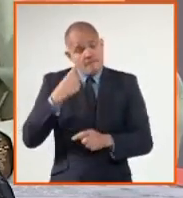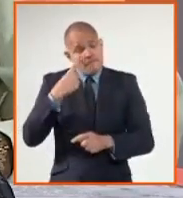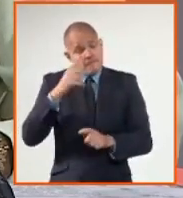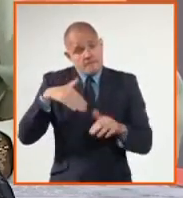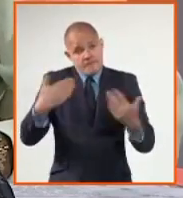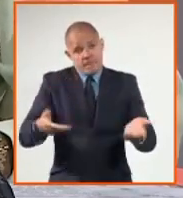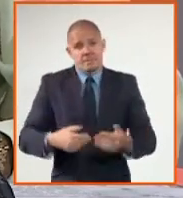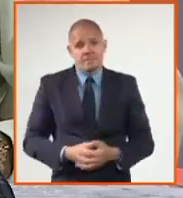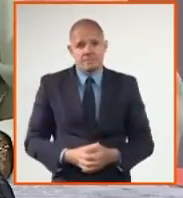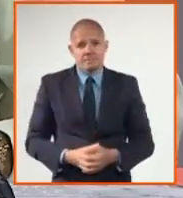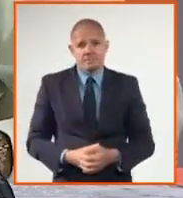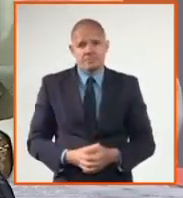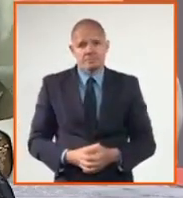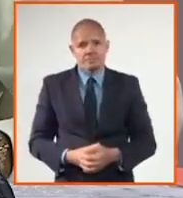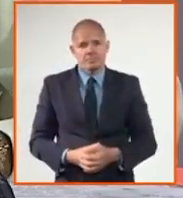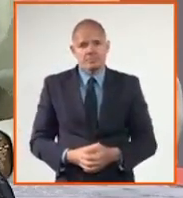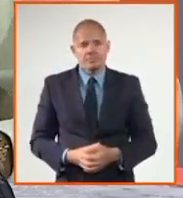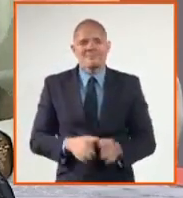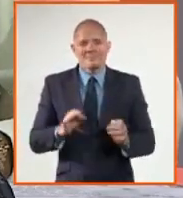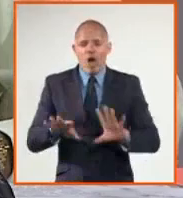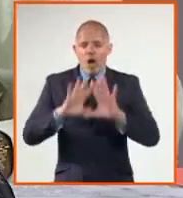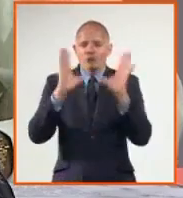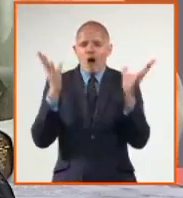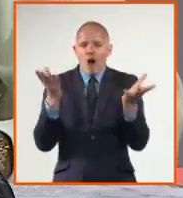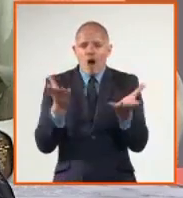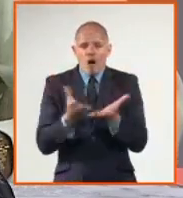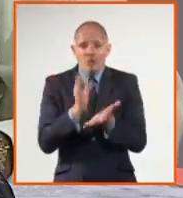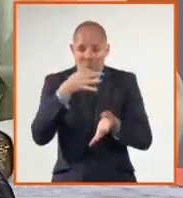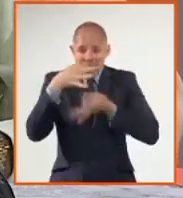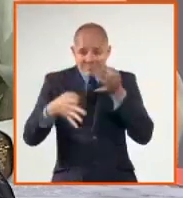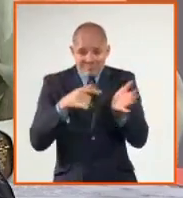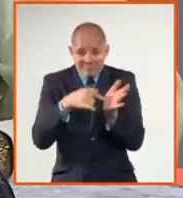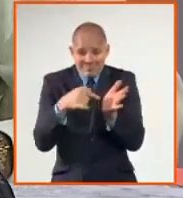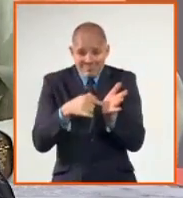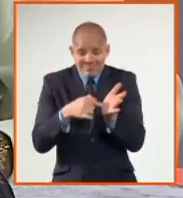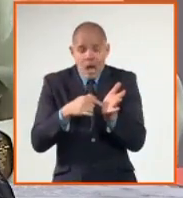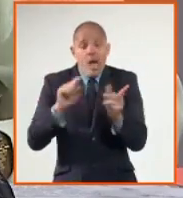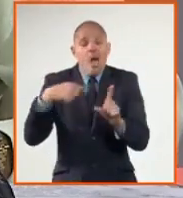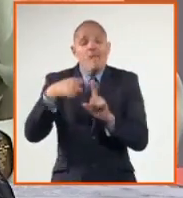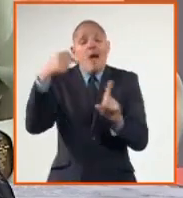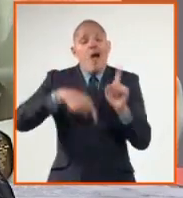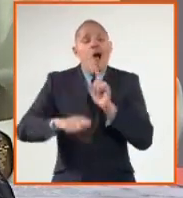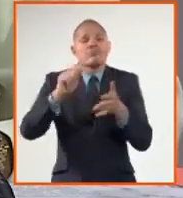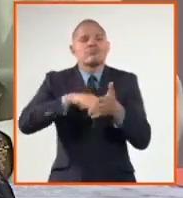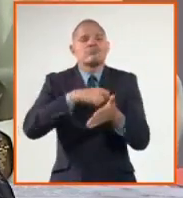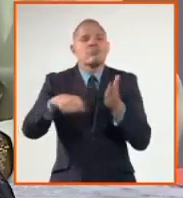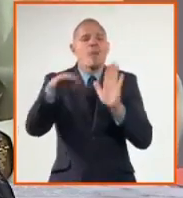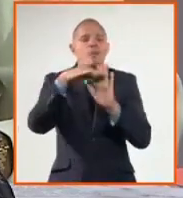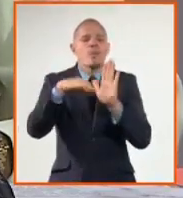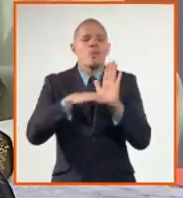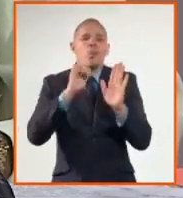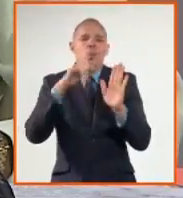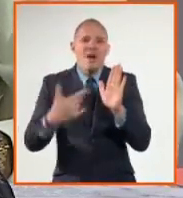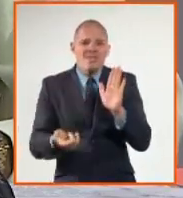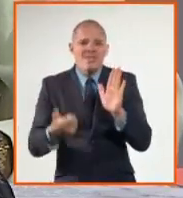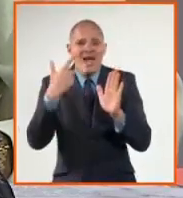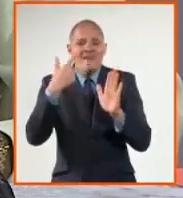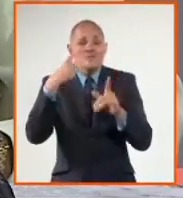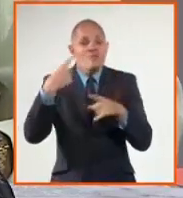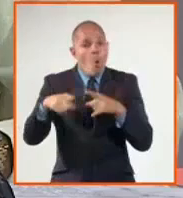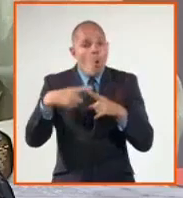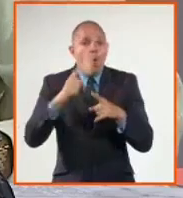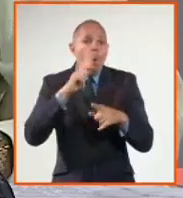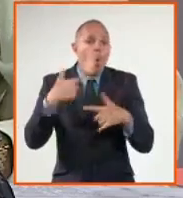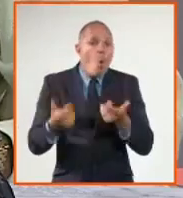generación y todo esto tiene que ser complementado también con un programa para reforzar todo el plan de contingencia encaminado a